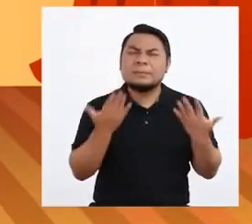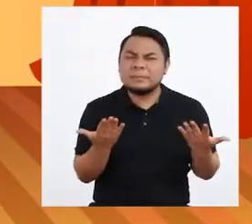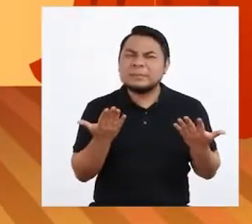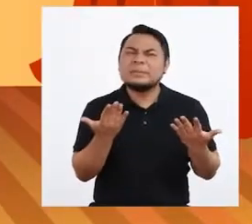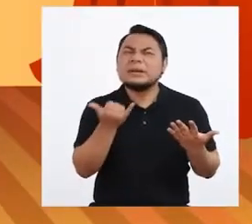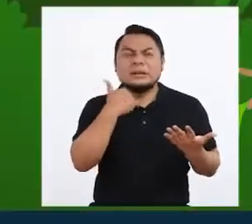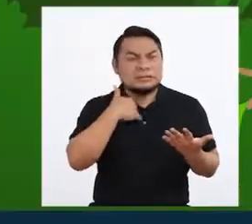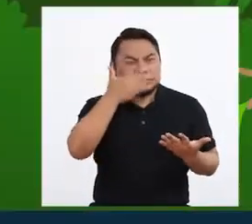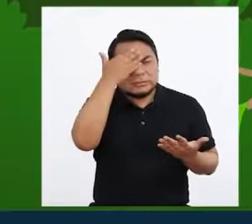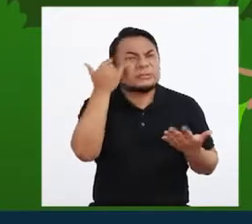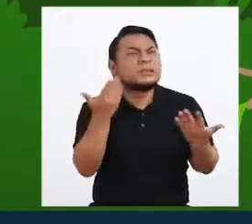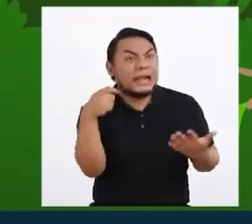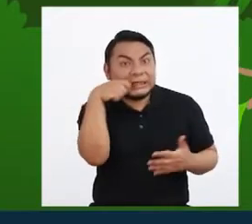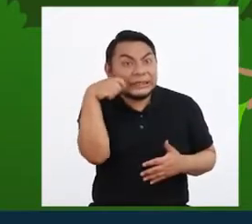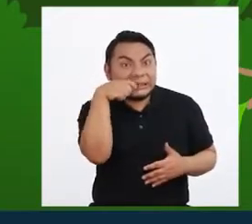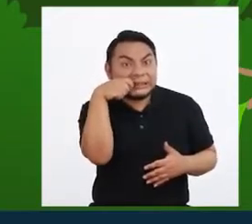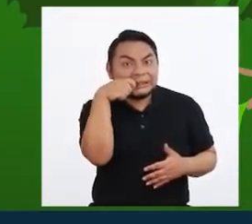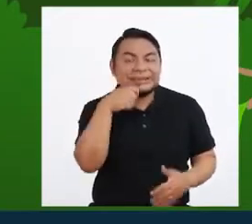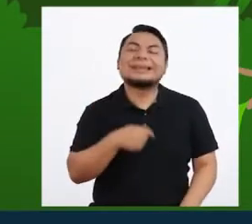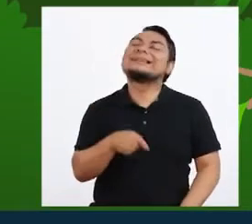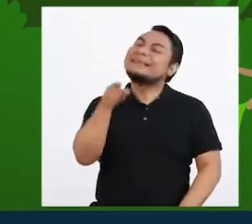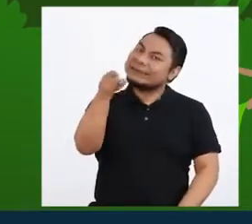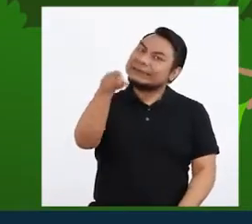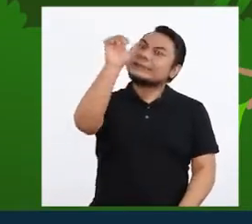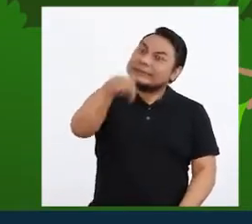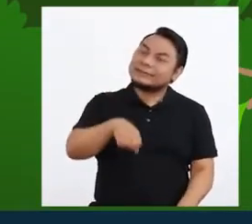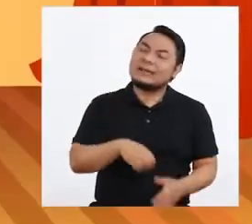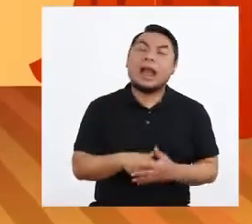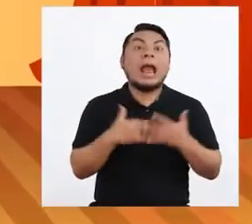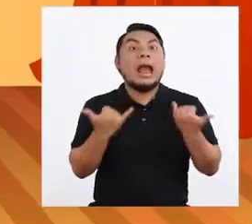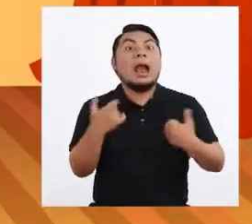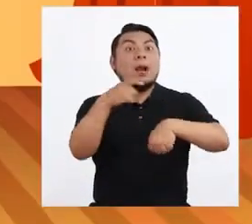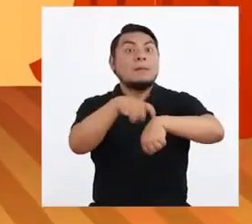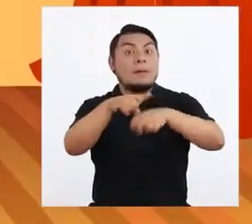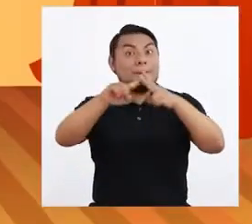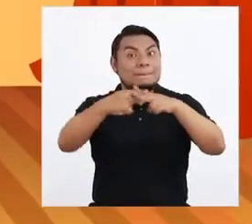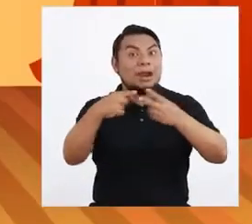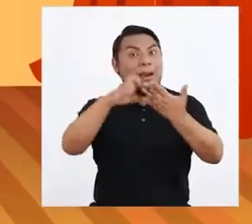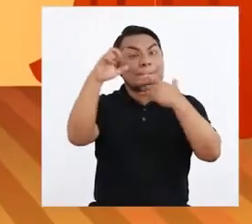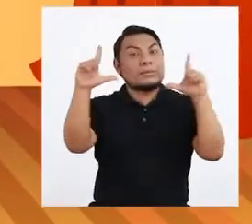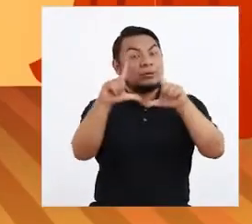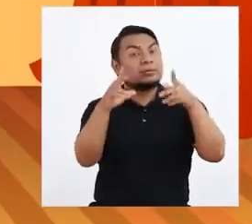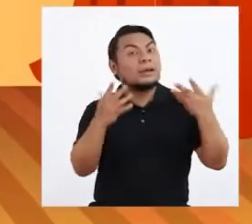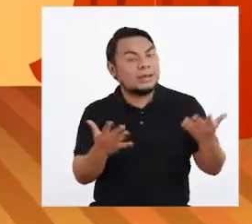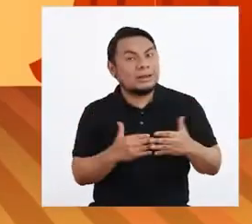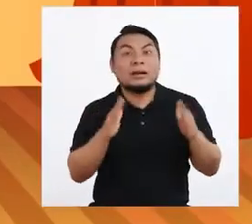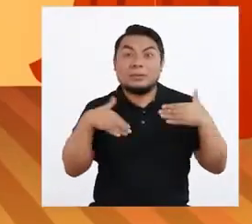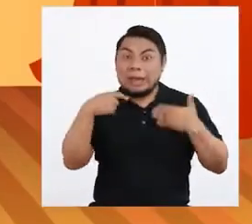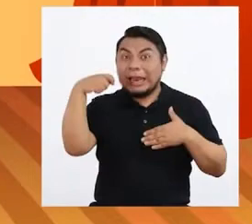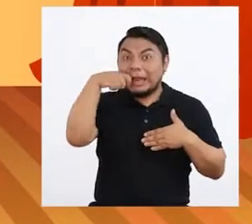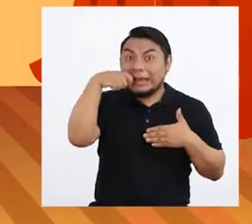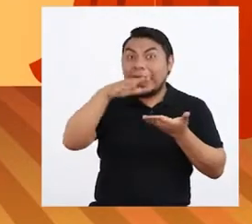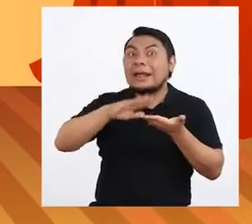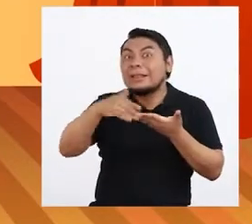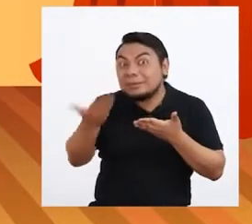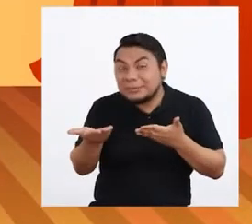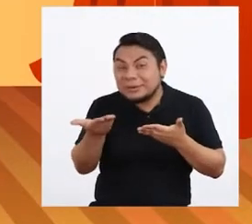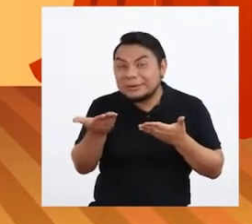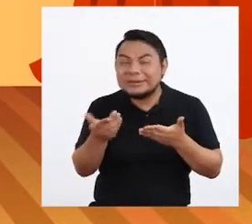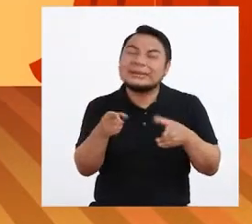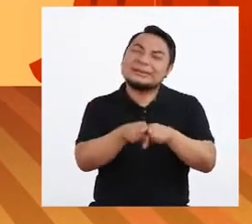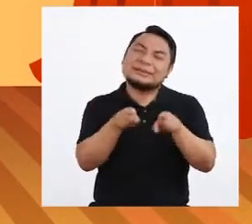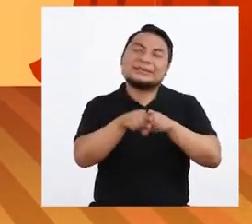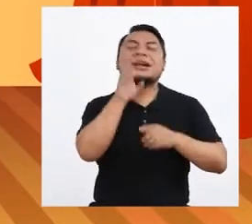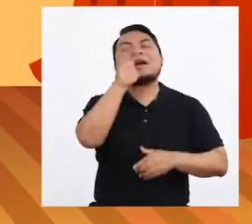¿Cepillarme los dientes? ¡Chirrín, Calcetín! Pero ya es momento de empezar el programa. Puedo cepillarme